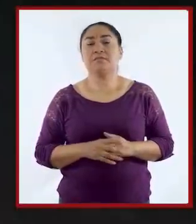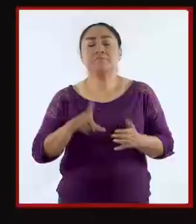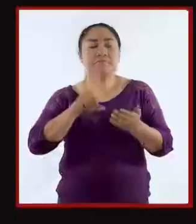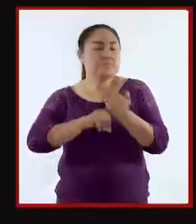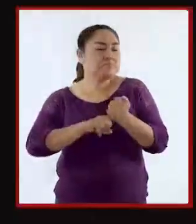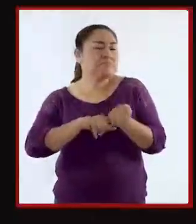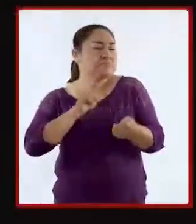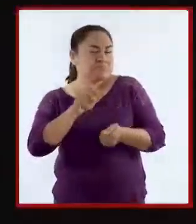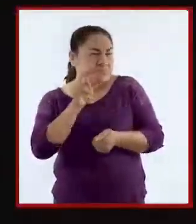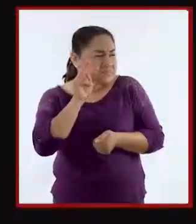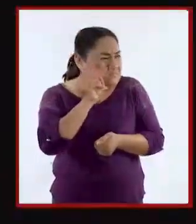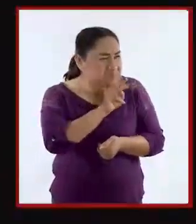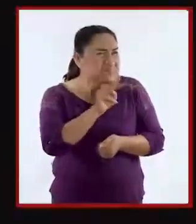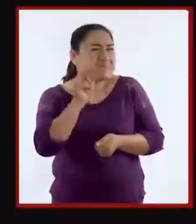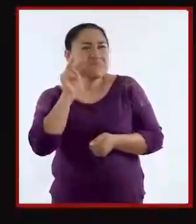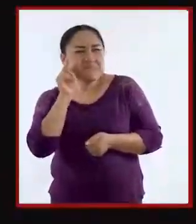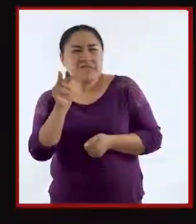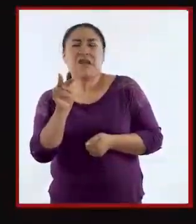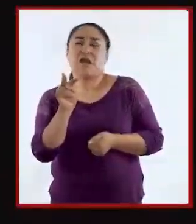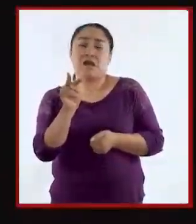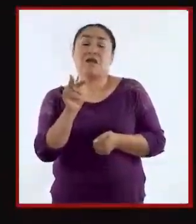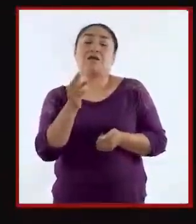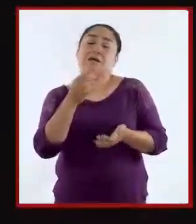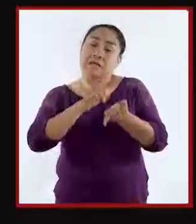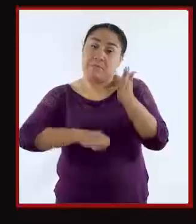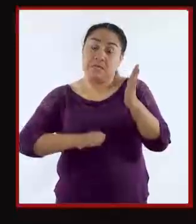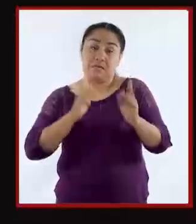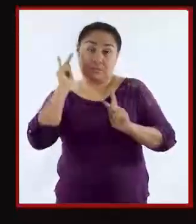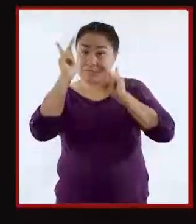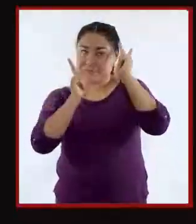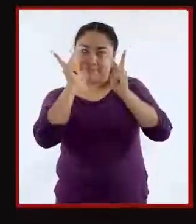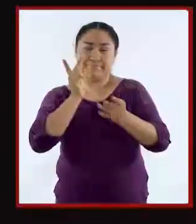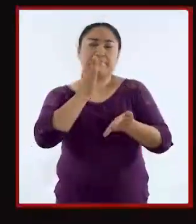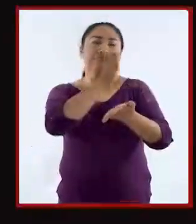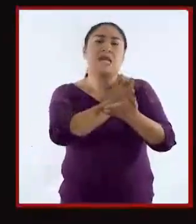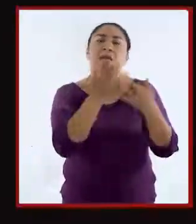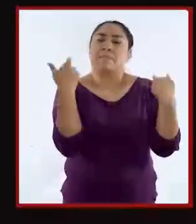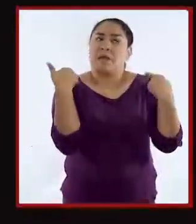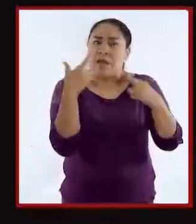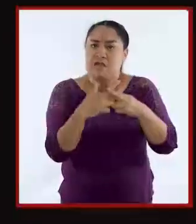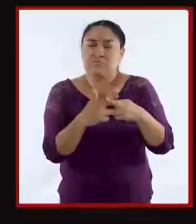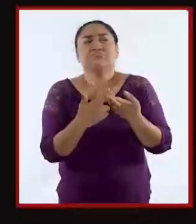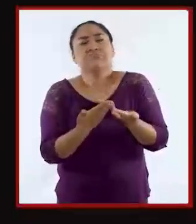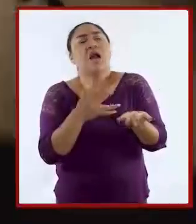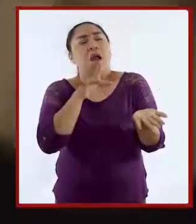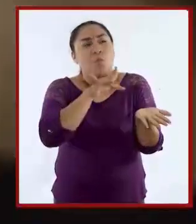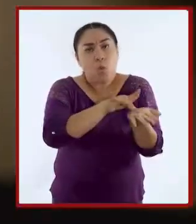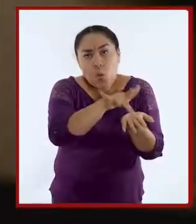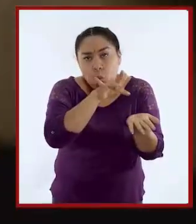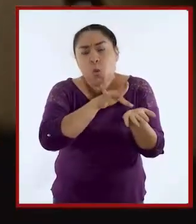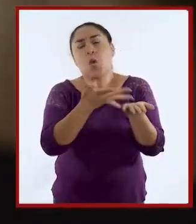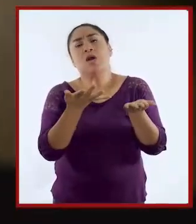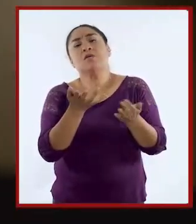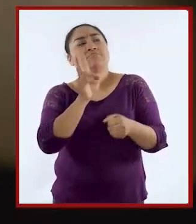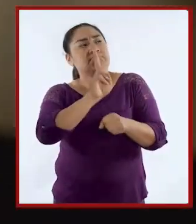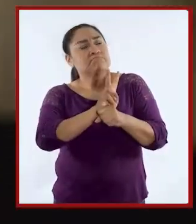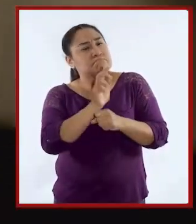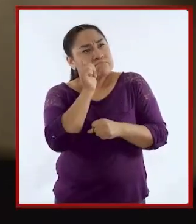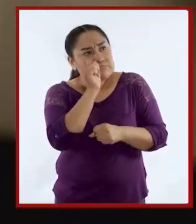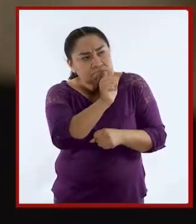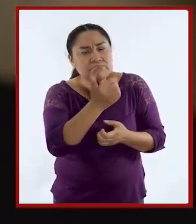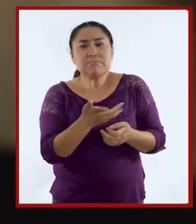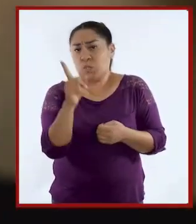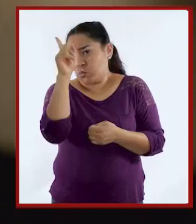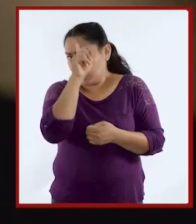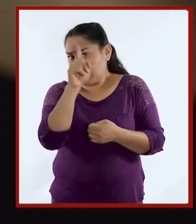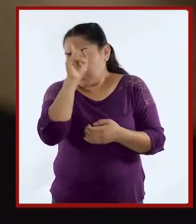Es una dicotomía. Por un lado, la visita a los maestros para apoyarlos, para observarlos,